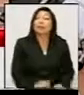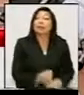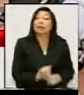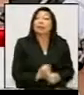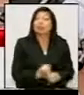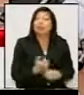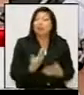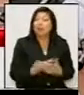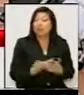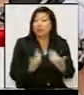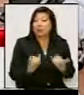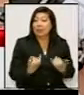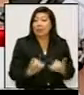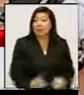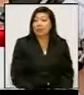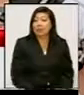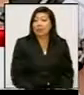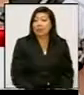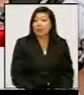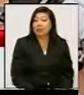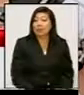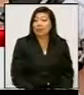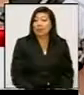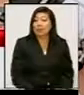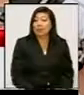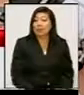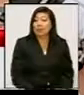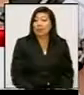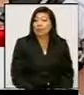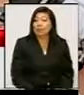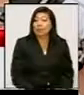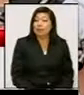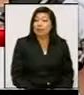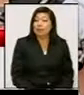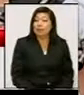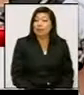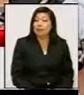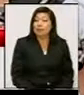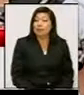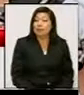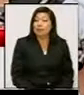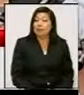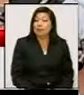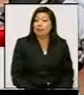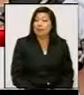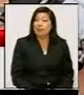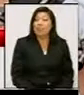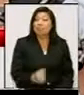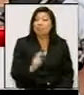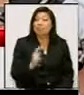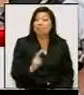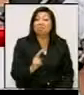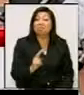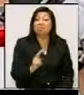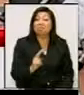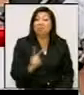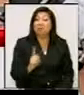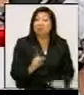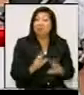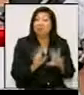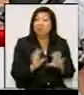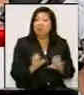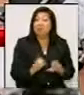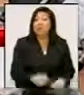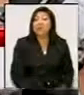al respecto? ¿Algo más, colega? Solo para complementar, en vista de que hará una evaluación respecto de